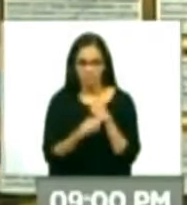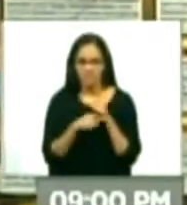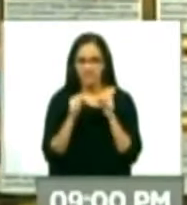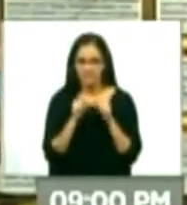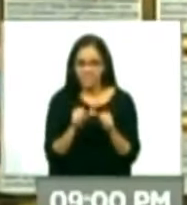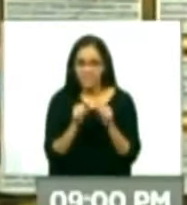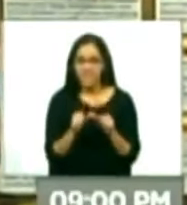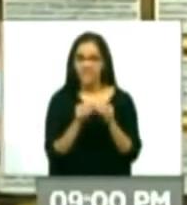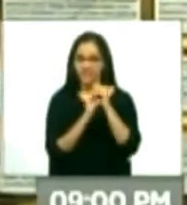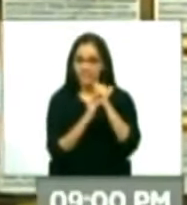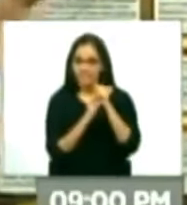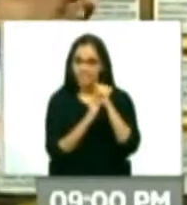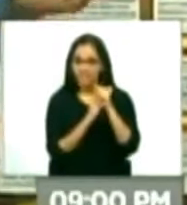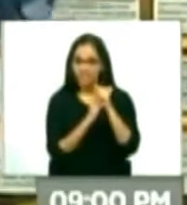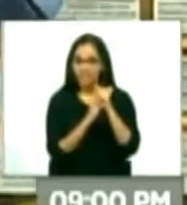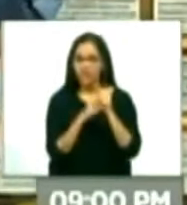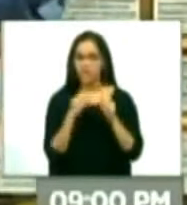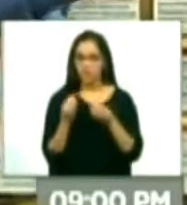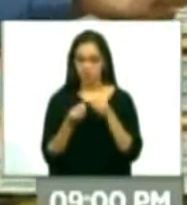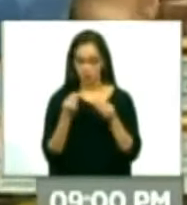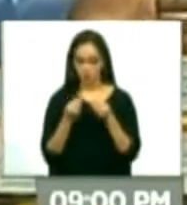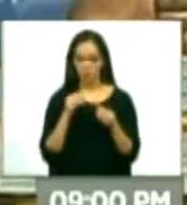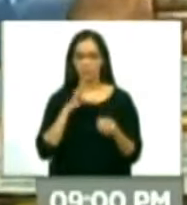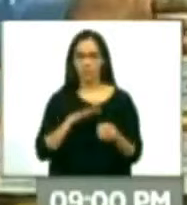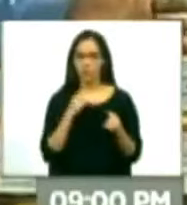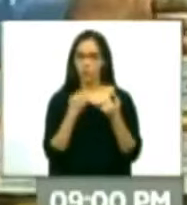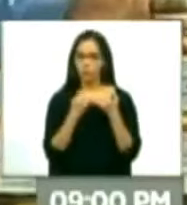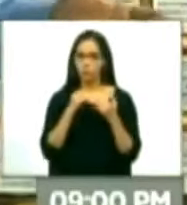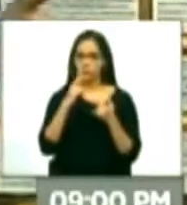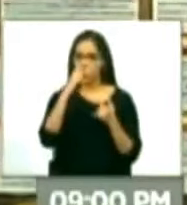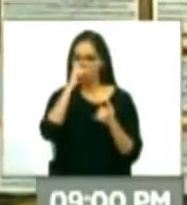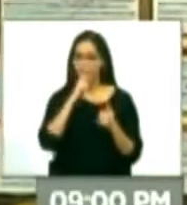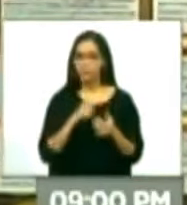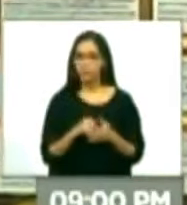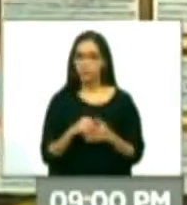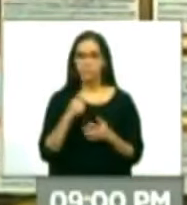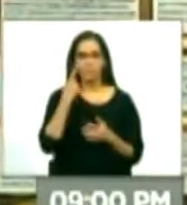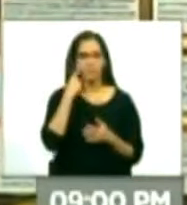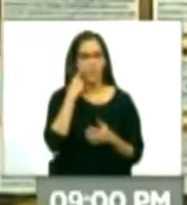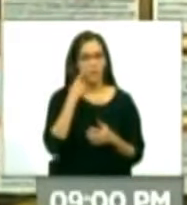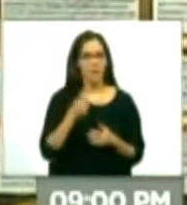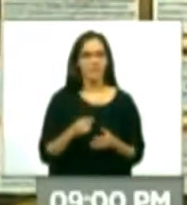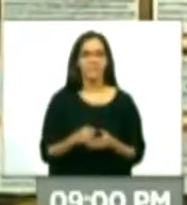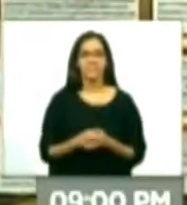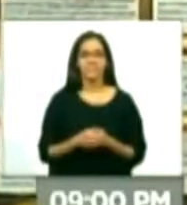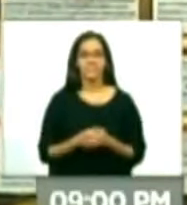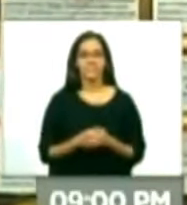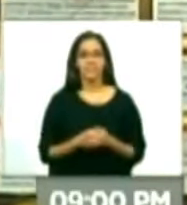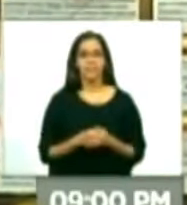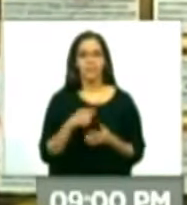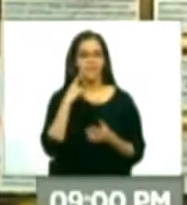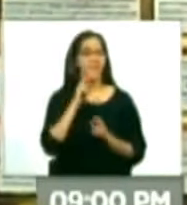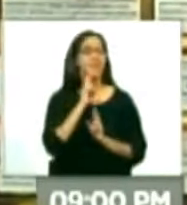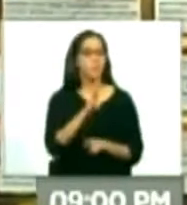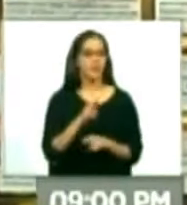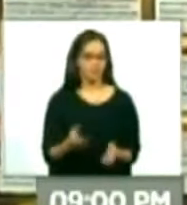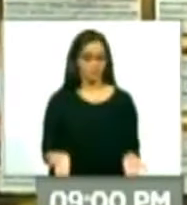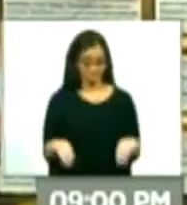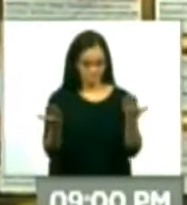al frente como ha estado en los últimos 2 años? Para que usted vea. Al frente de la oposición, porque te da la respuesta. Dale,